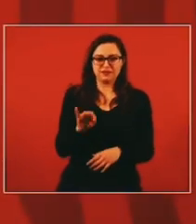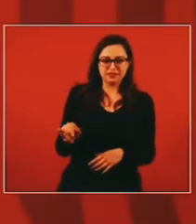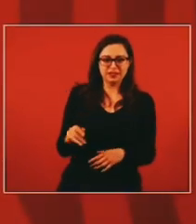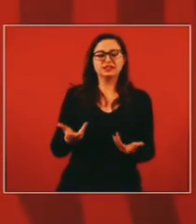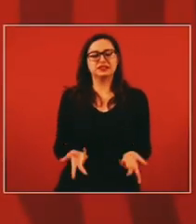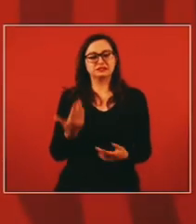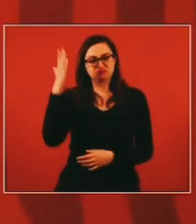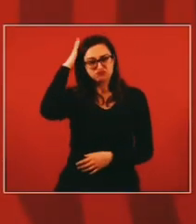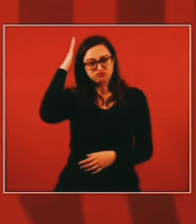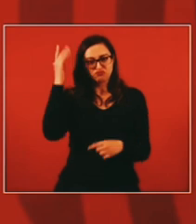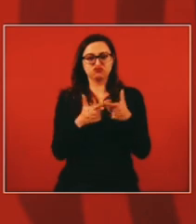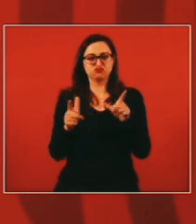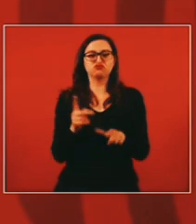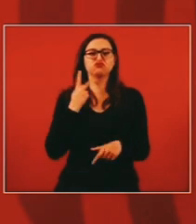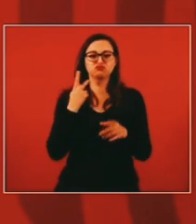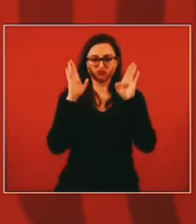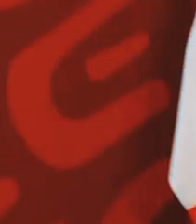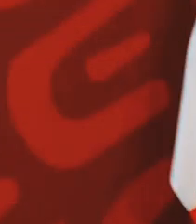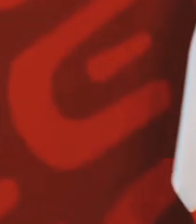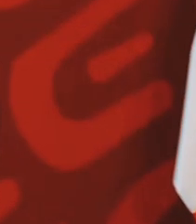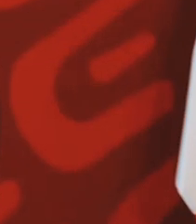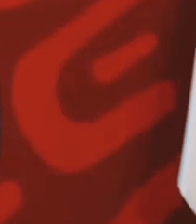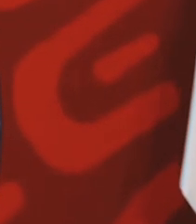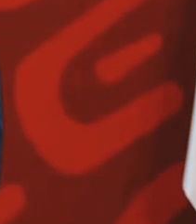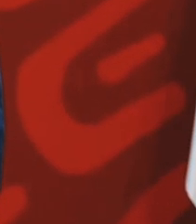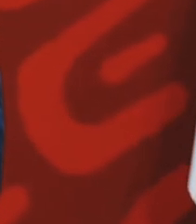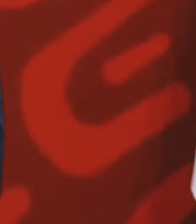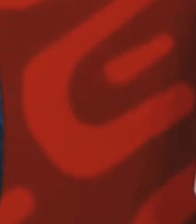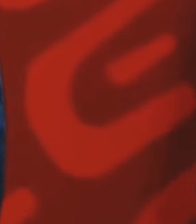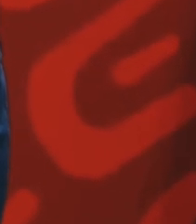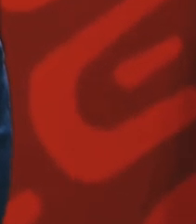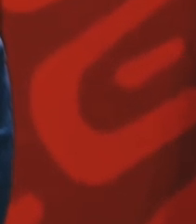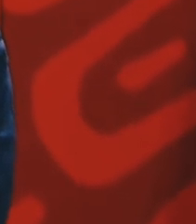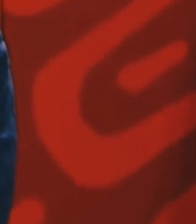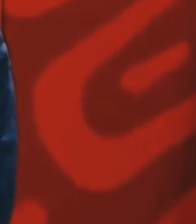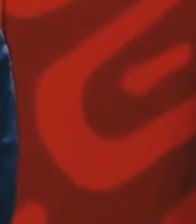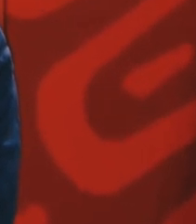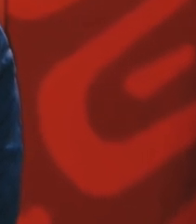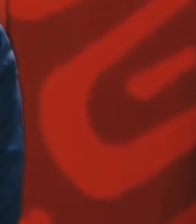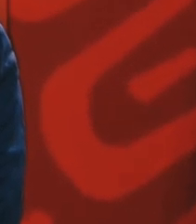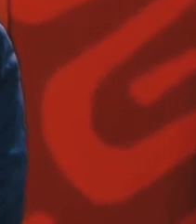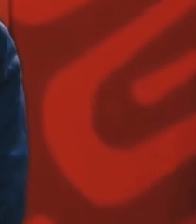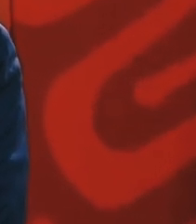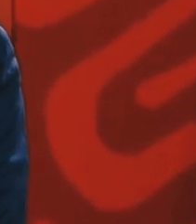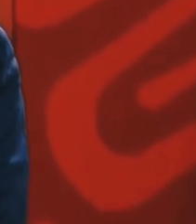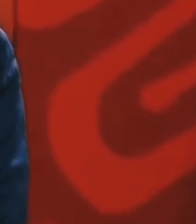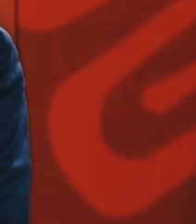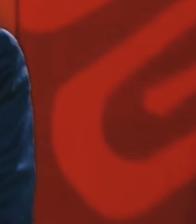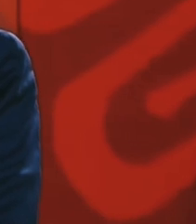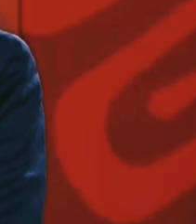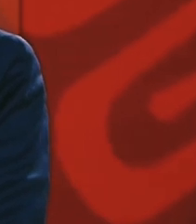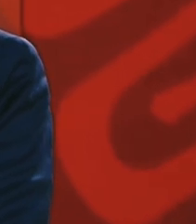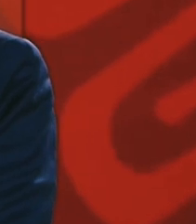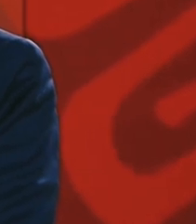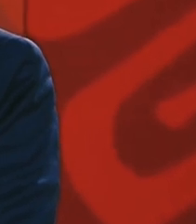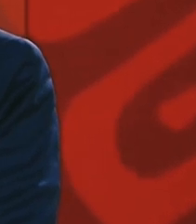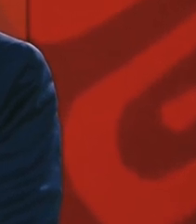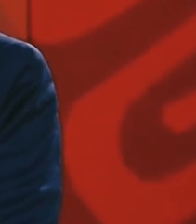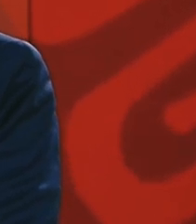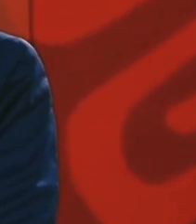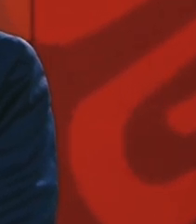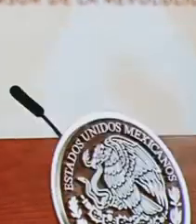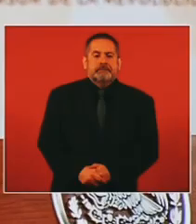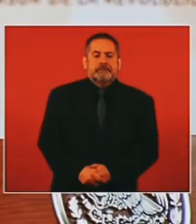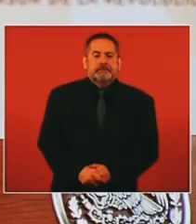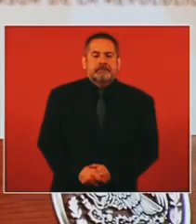dirigentes de partidos conservadores manifestándose cuando se había visto esto Así